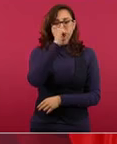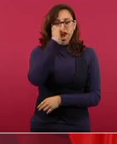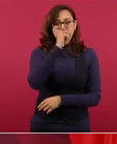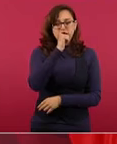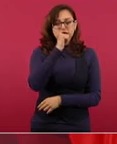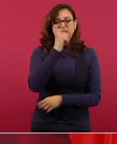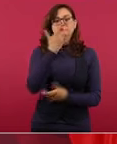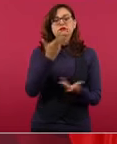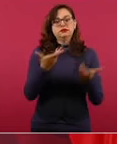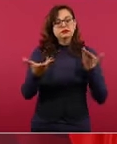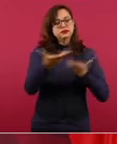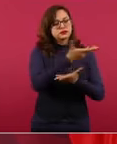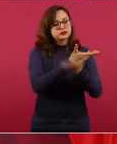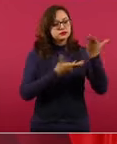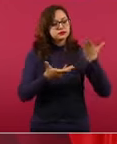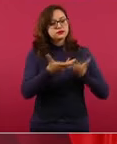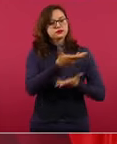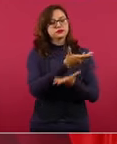cooperar